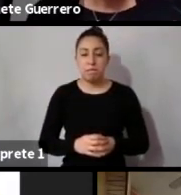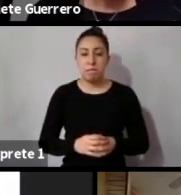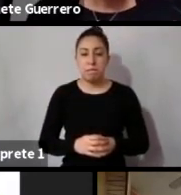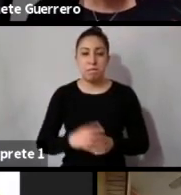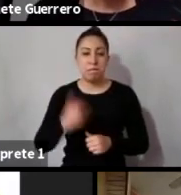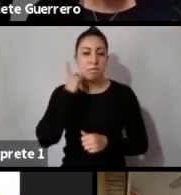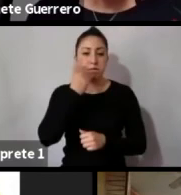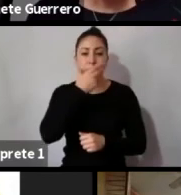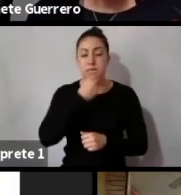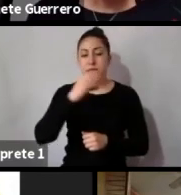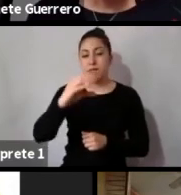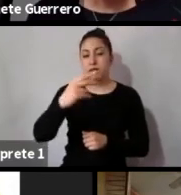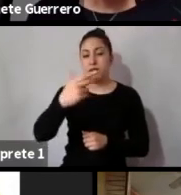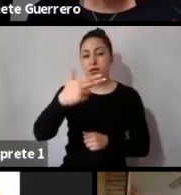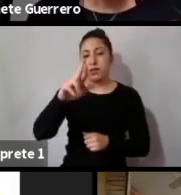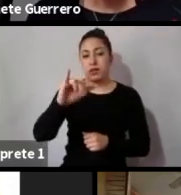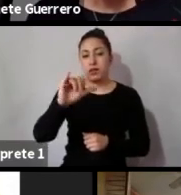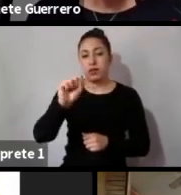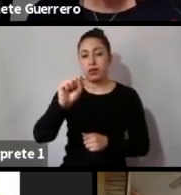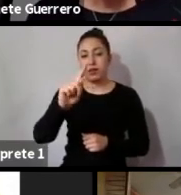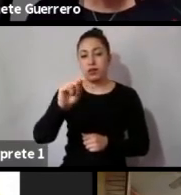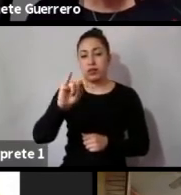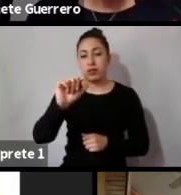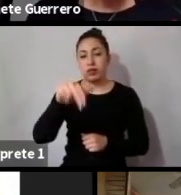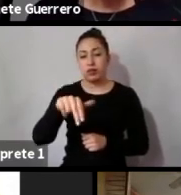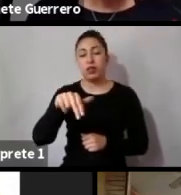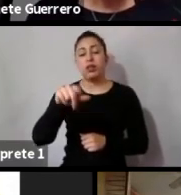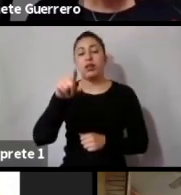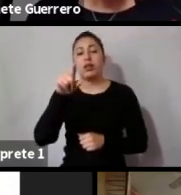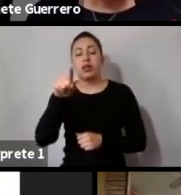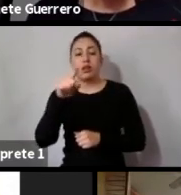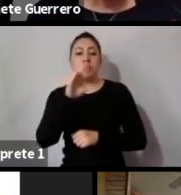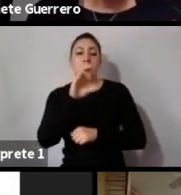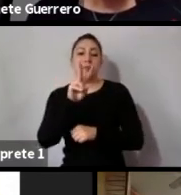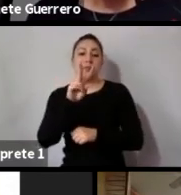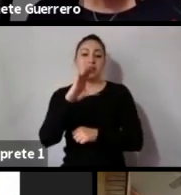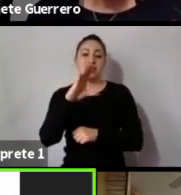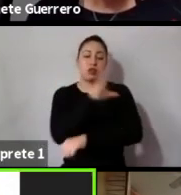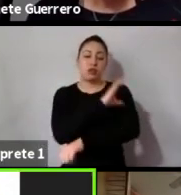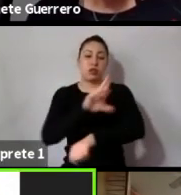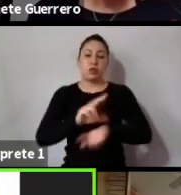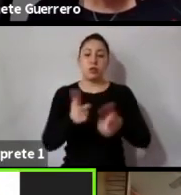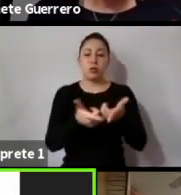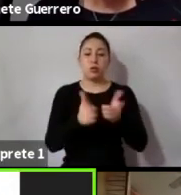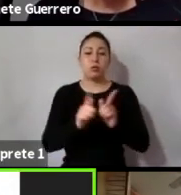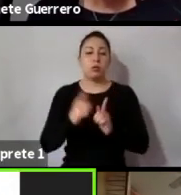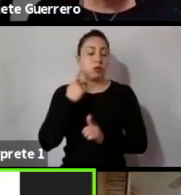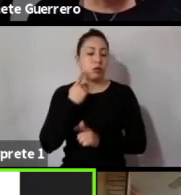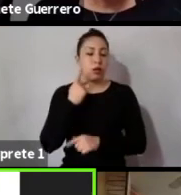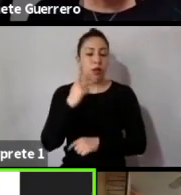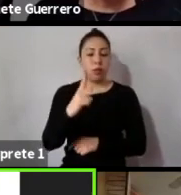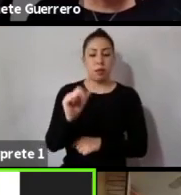Diputado Cristian Damián Honreris, vicecoordinador del Grupo Parlamentario del PAN. Presente.